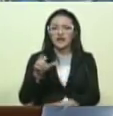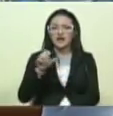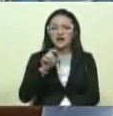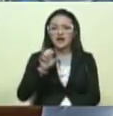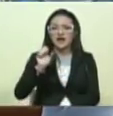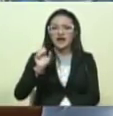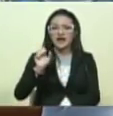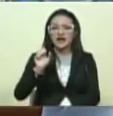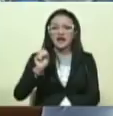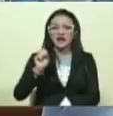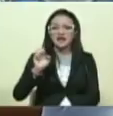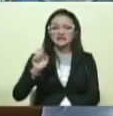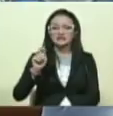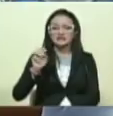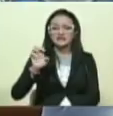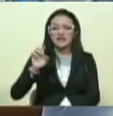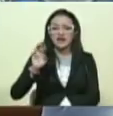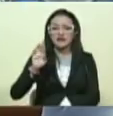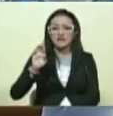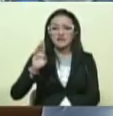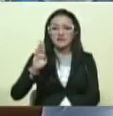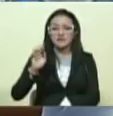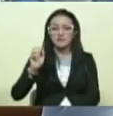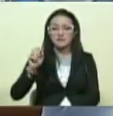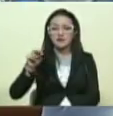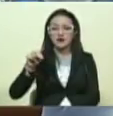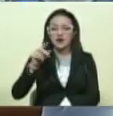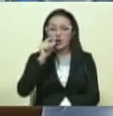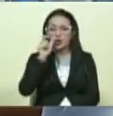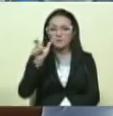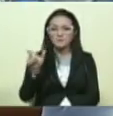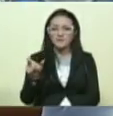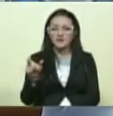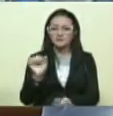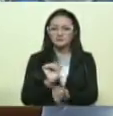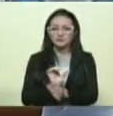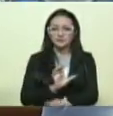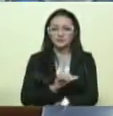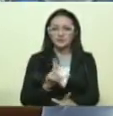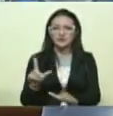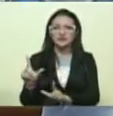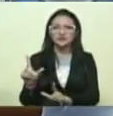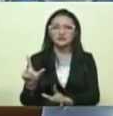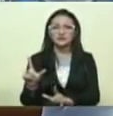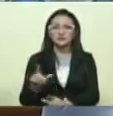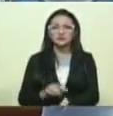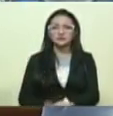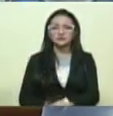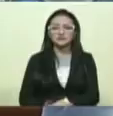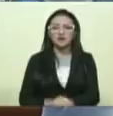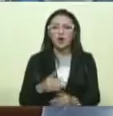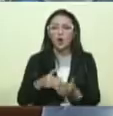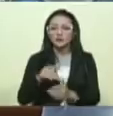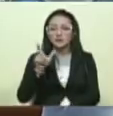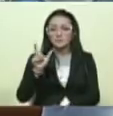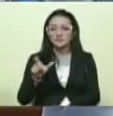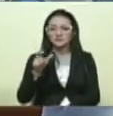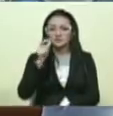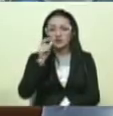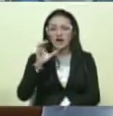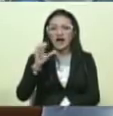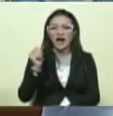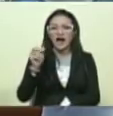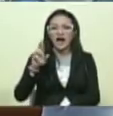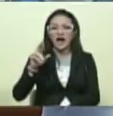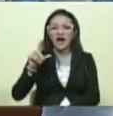Fermín. Y al mismo tiempo se ordenó privativa de libertad contra los ciudadanos Carlos